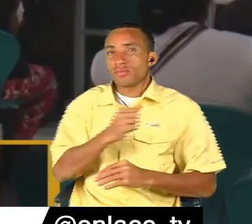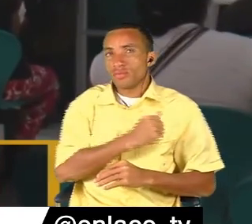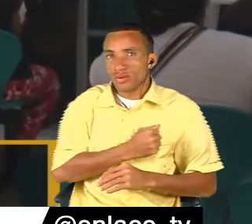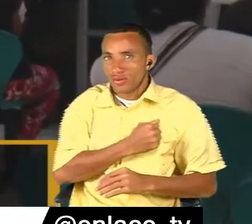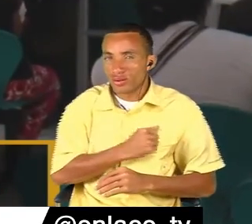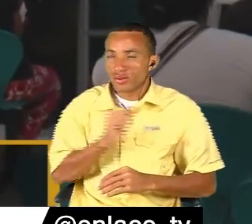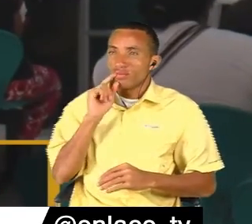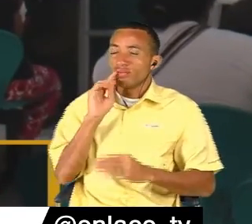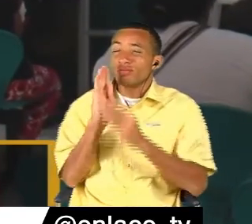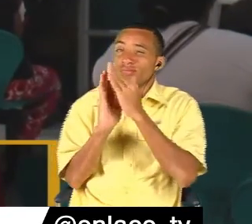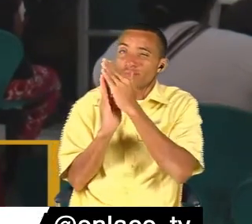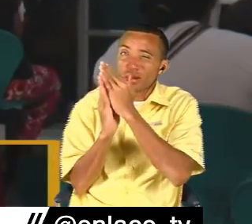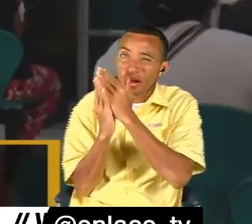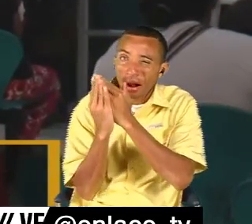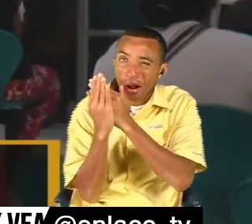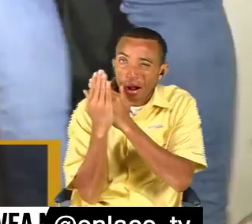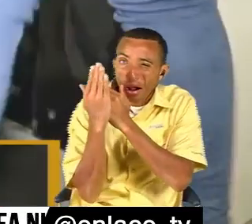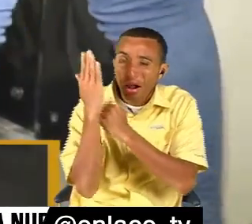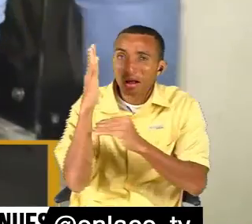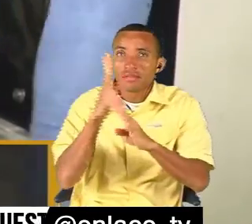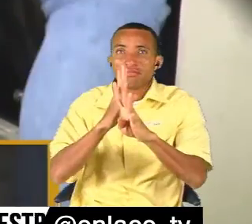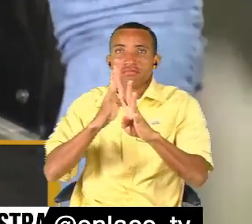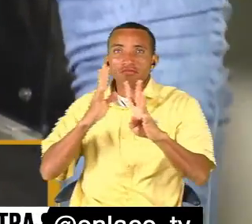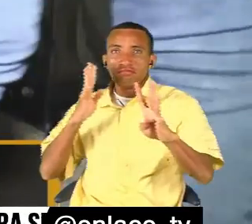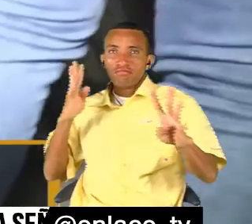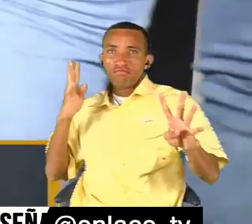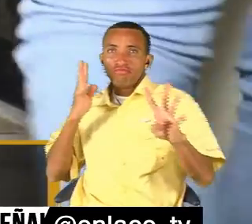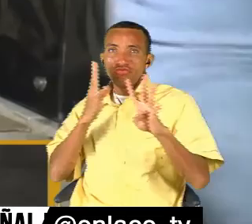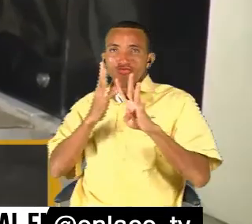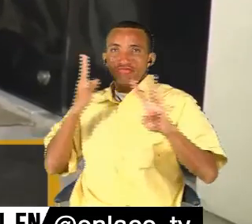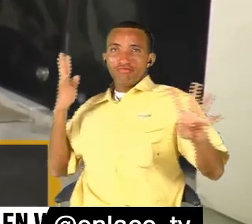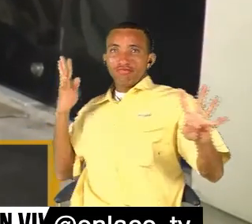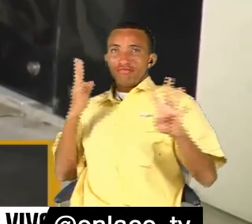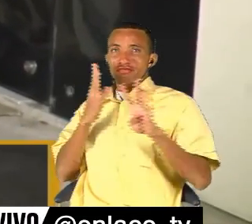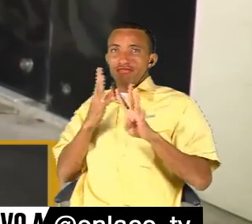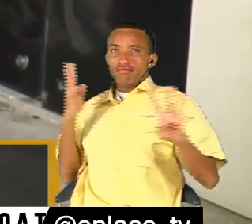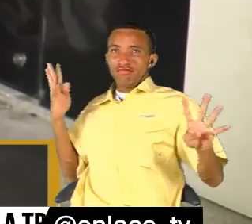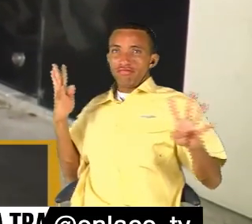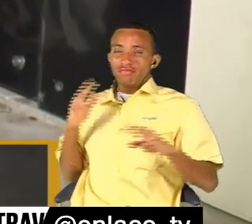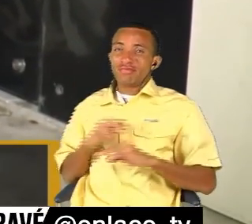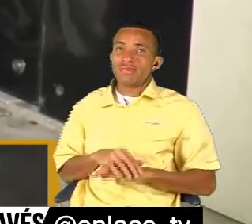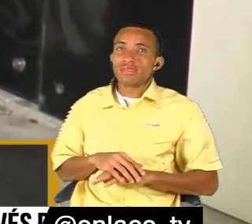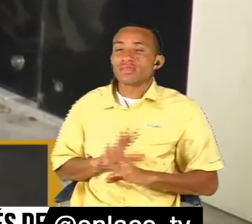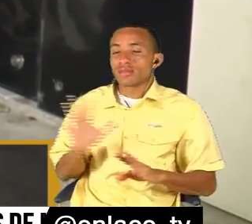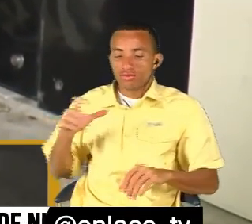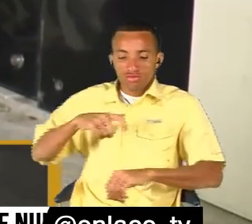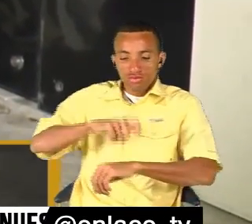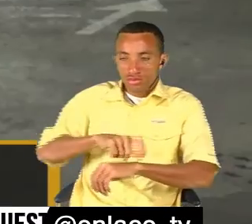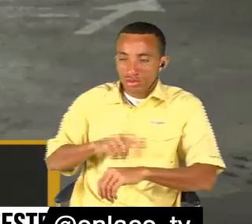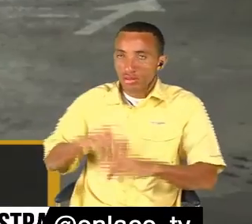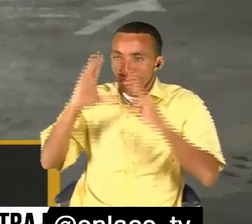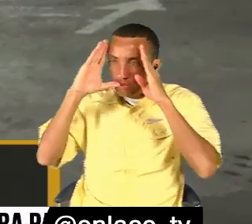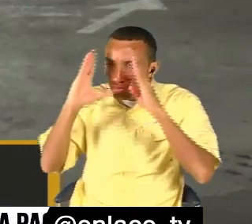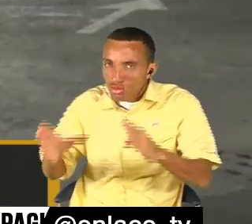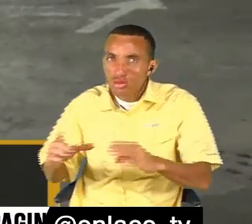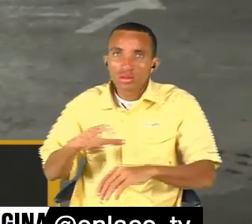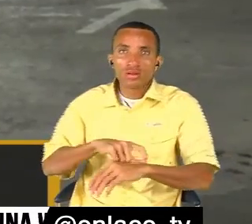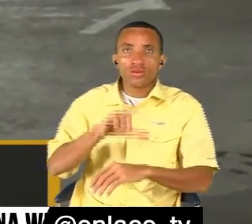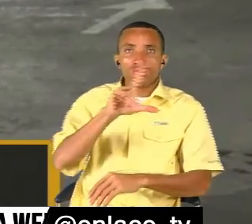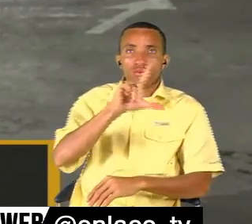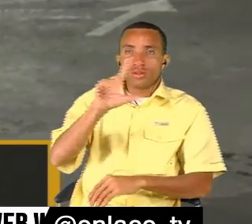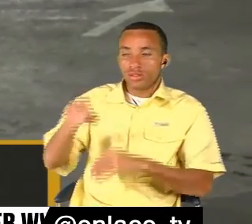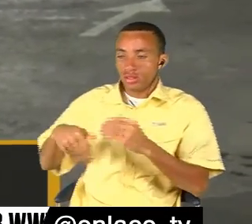se vengan a hacer esas largas colas que se están presentando, ya que el horario de atención aquí es de lunes a viernes